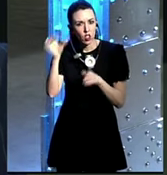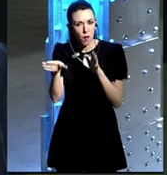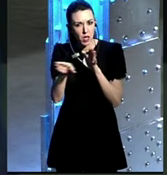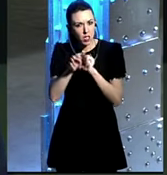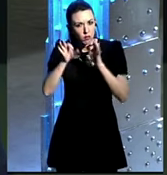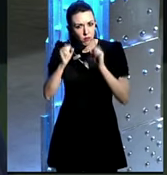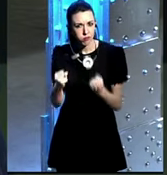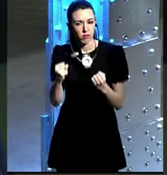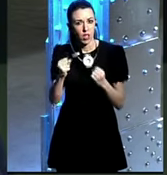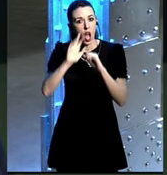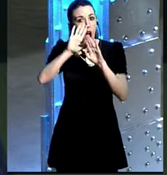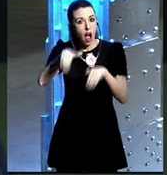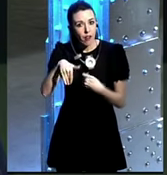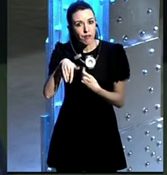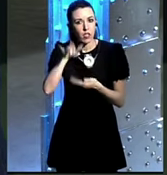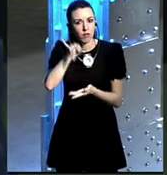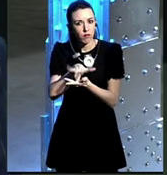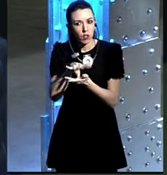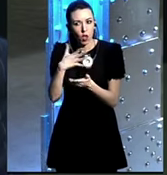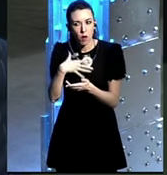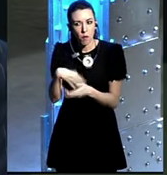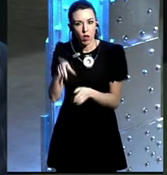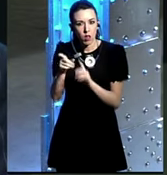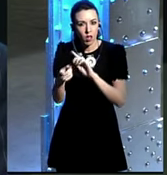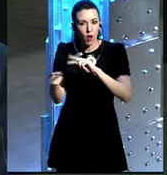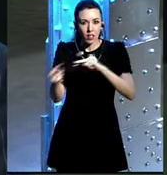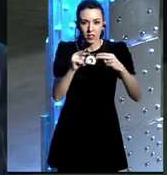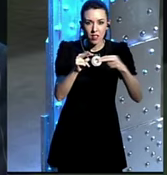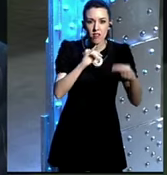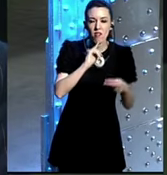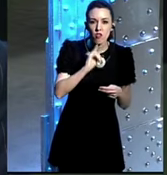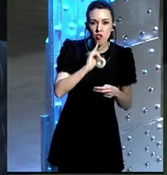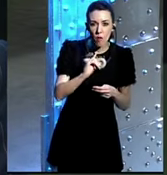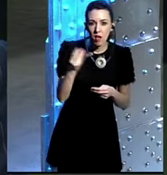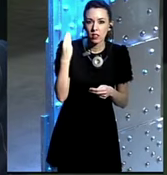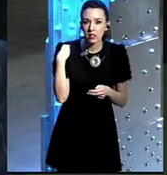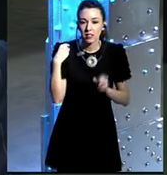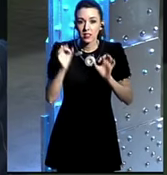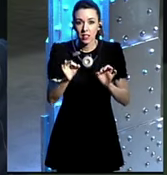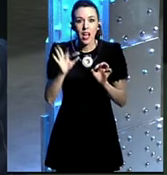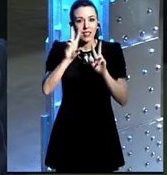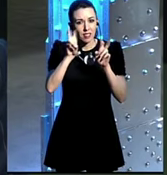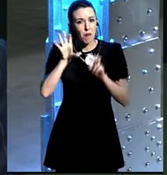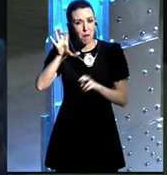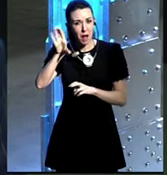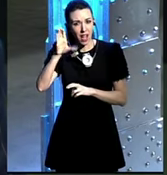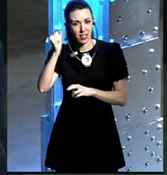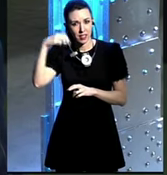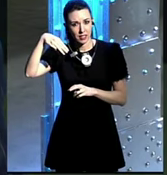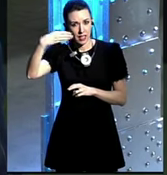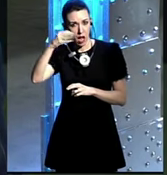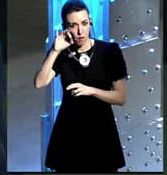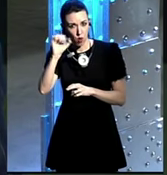consistente y al final se consigue traducir en los distintos idiomas. Me has preguntado en concreto sobre Camboya. Bueno, pues